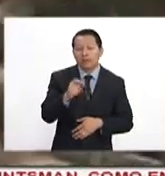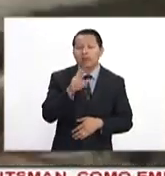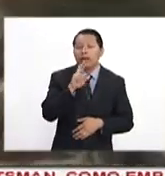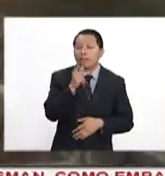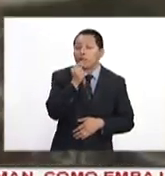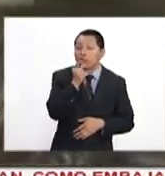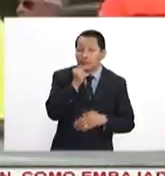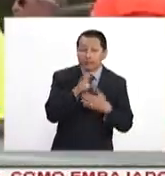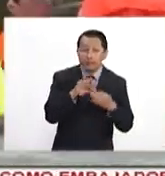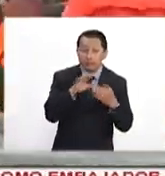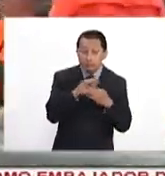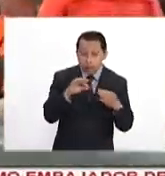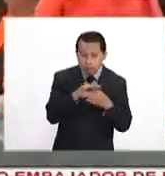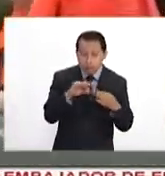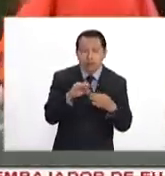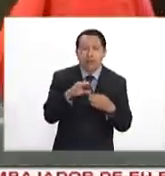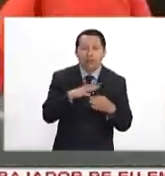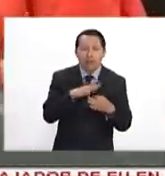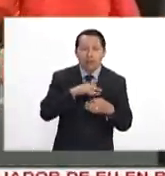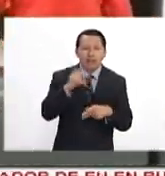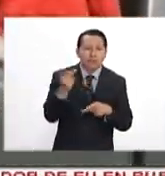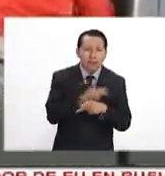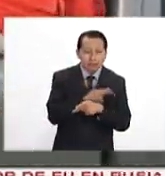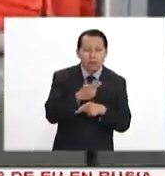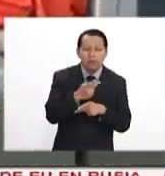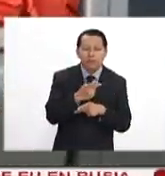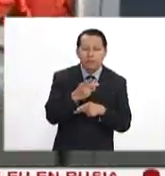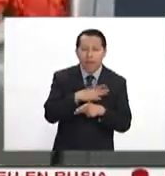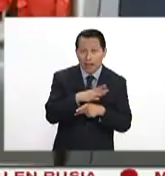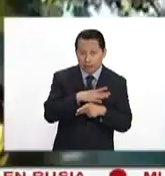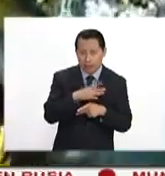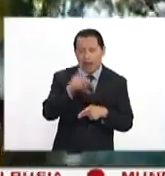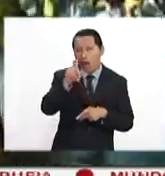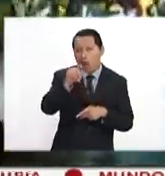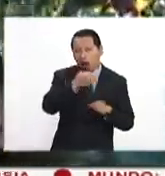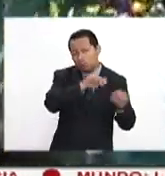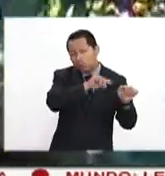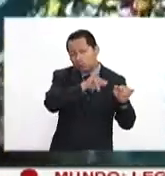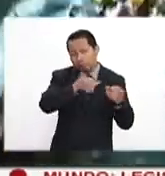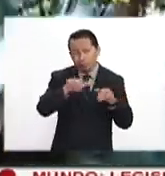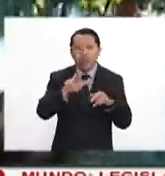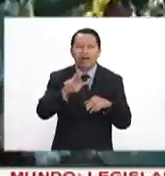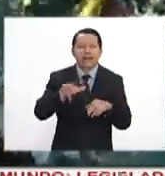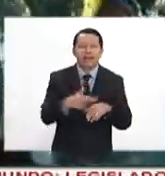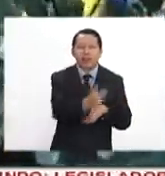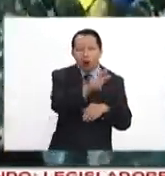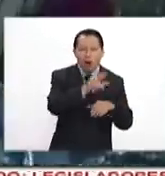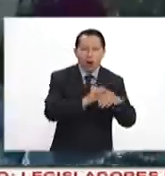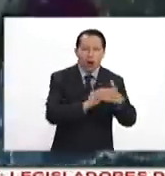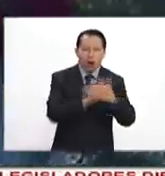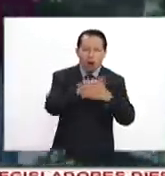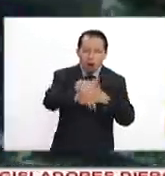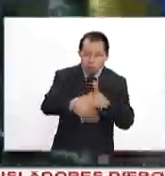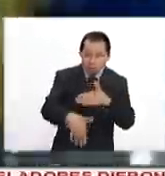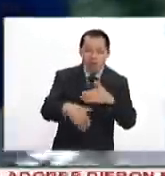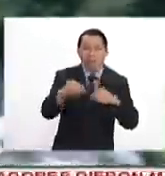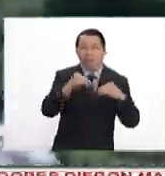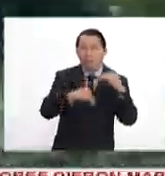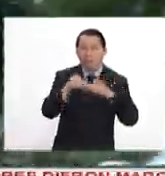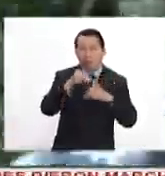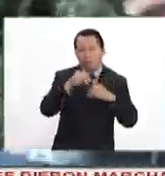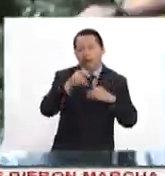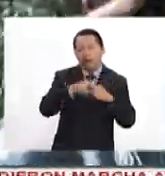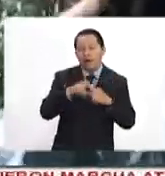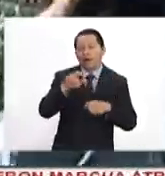policíaco, los mexicanos murieron tras ser arrastrados por la corriente de un río que se desbordó en una zona montañosa del noreste